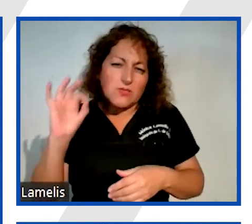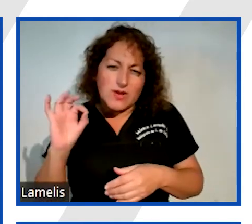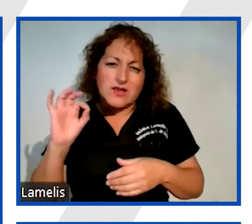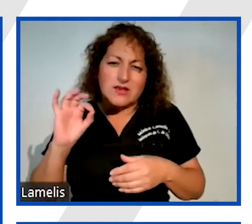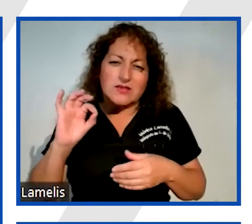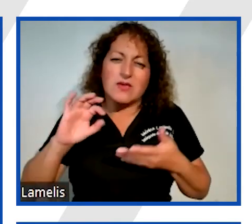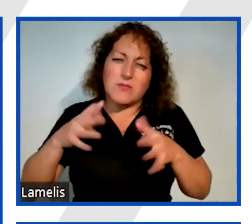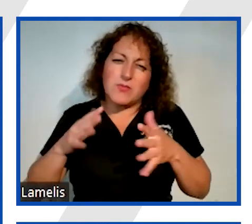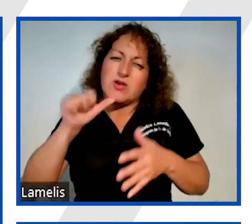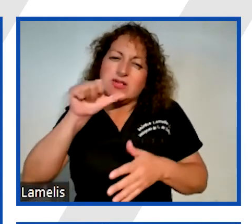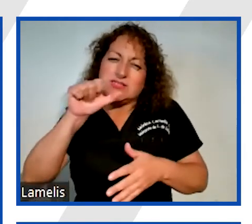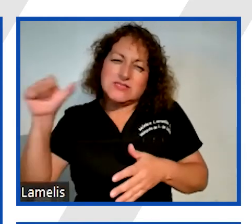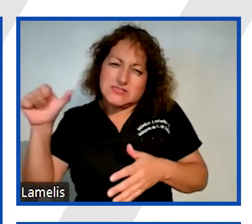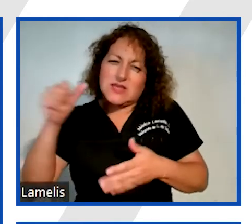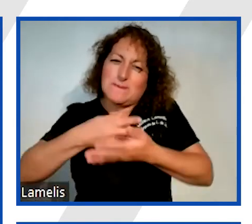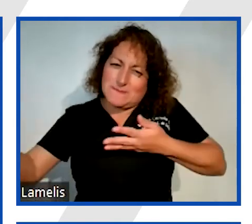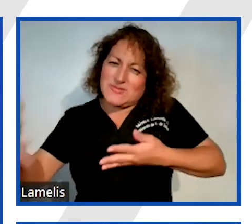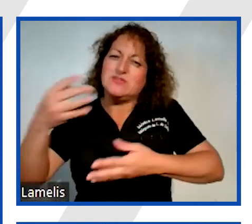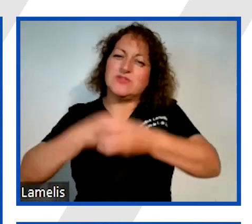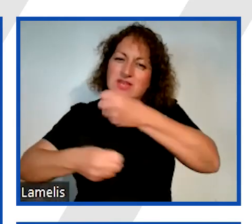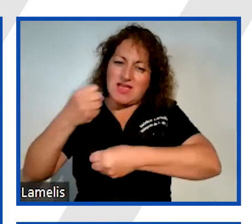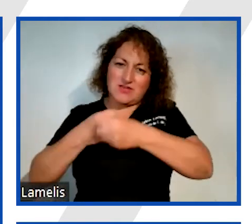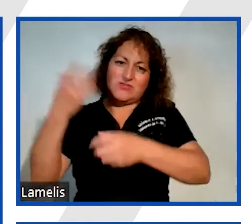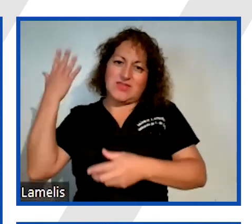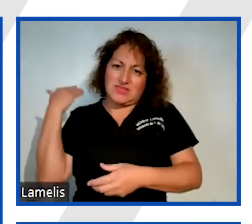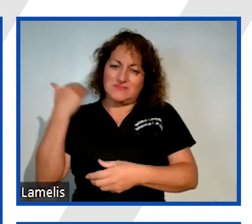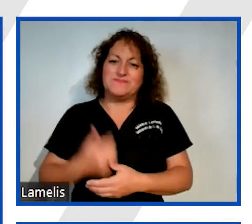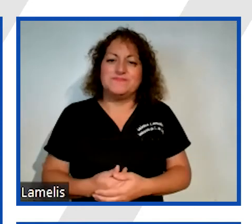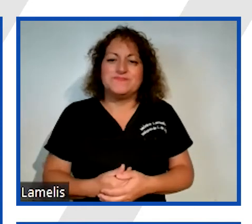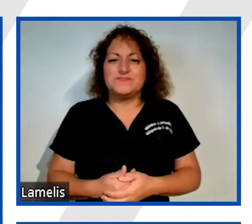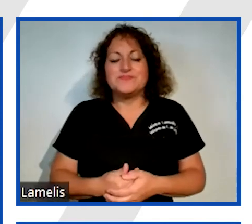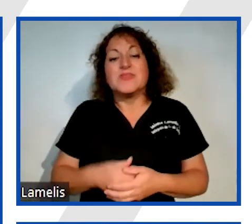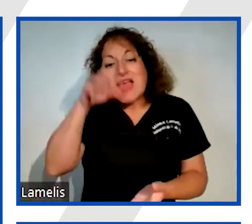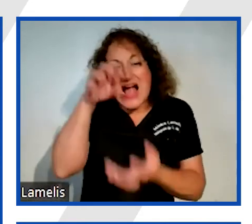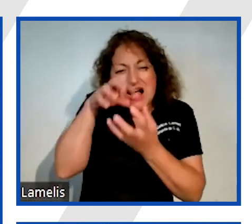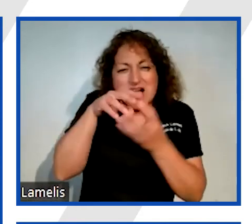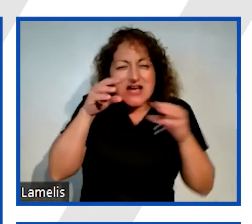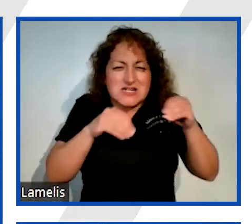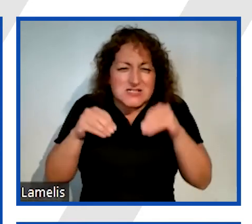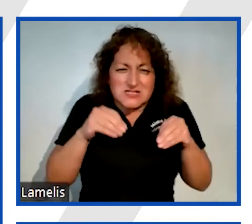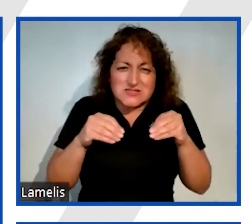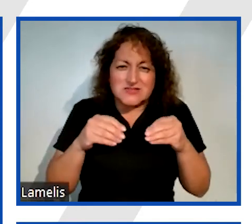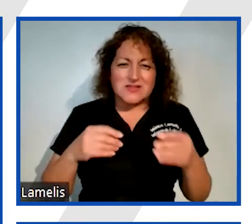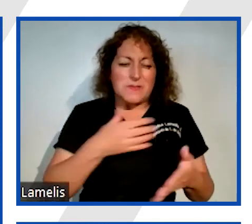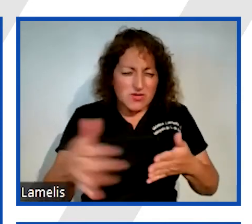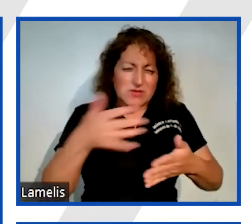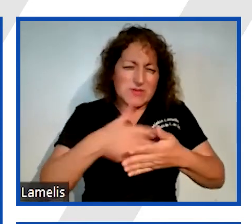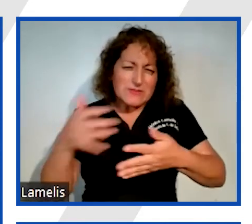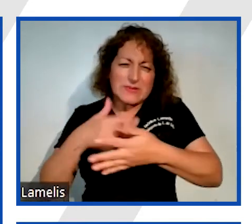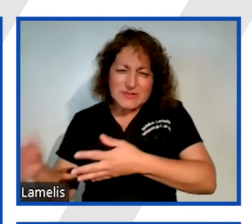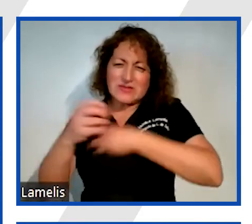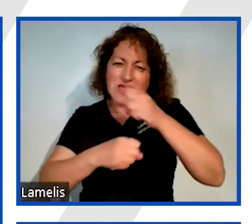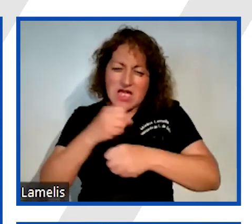significativos ni cambios climáticos significativos entonces los dinosaurios tuvieron un montón de millones de años para